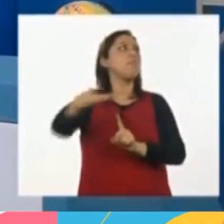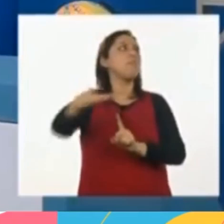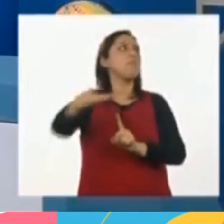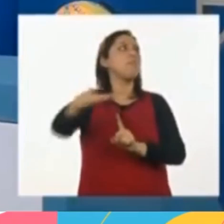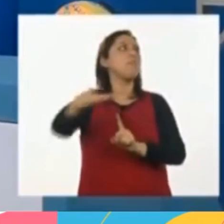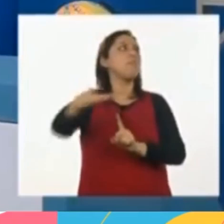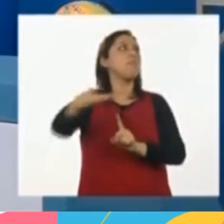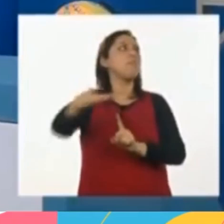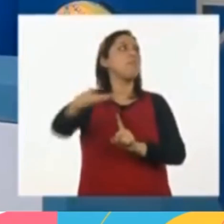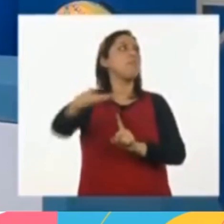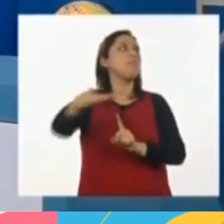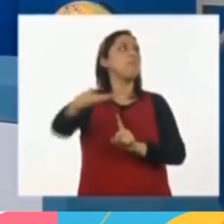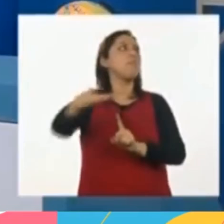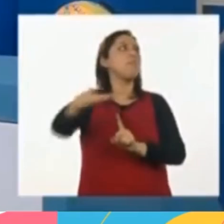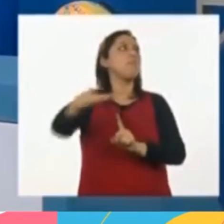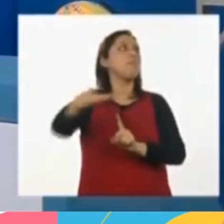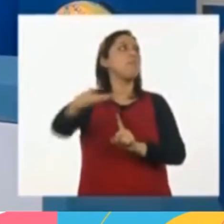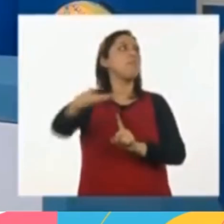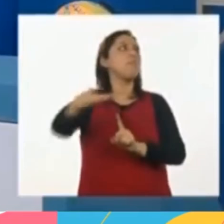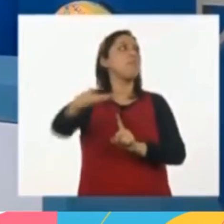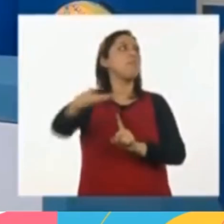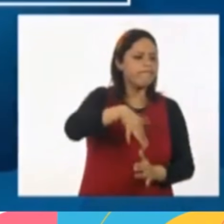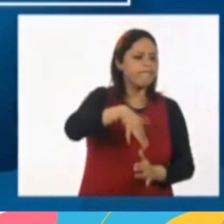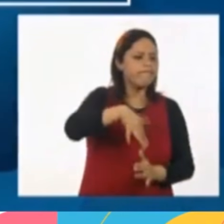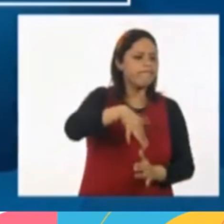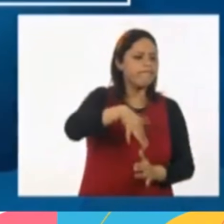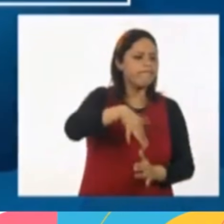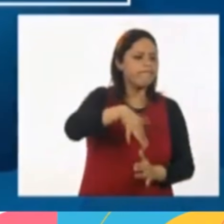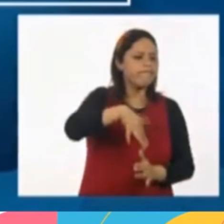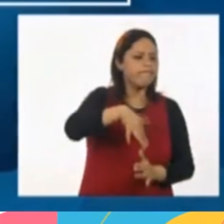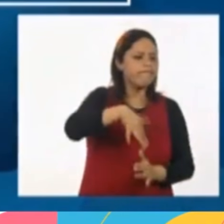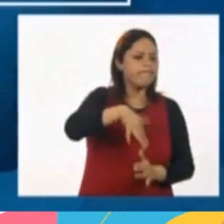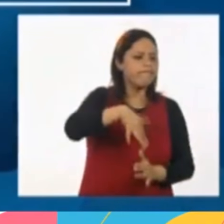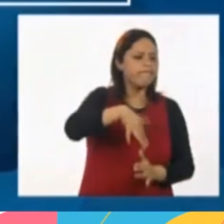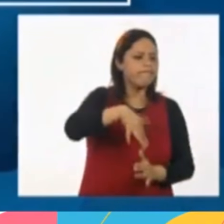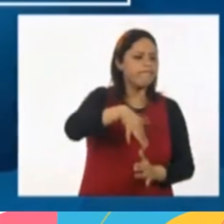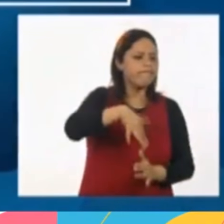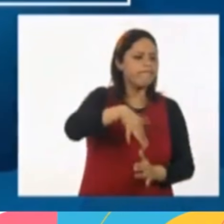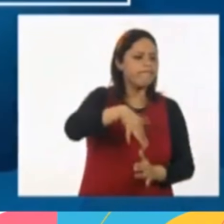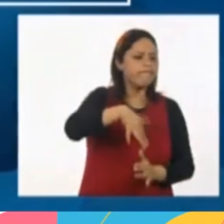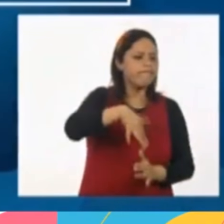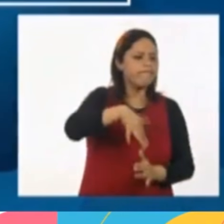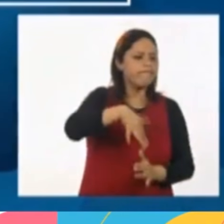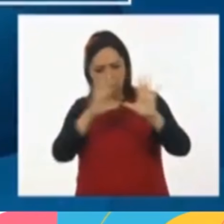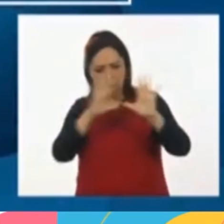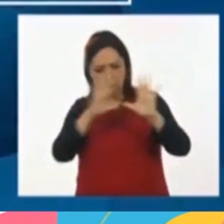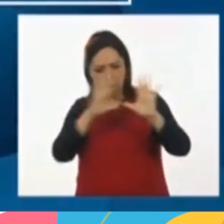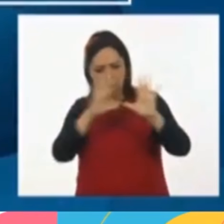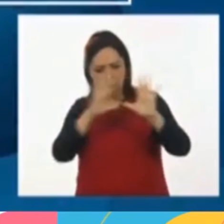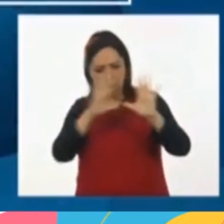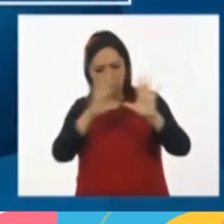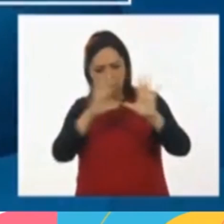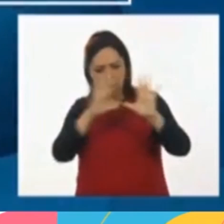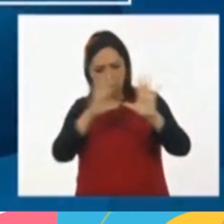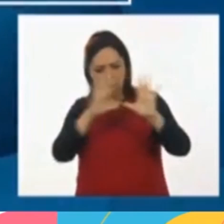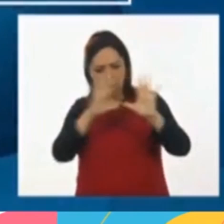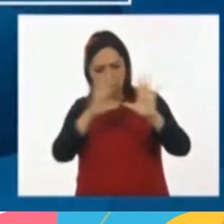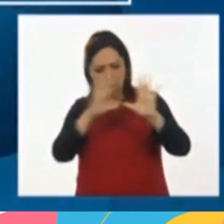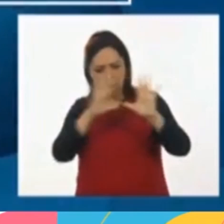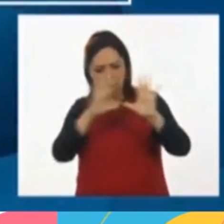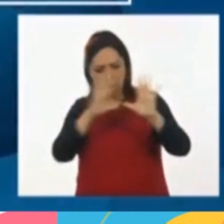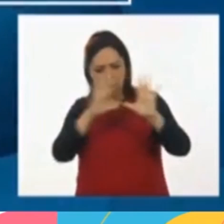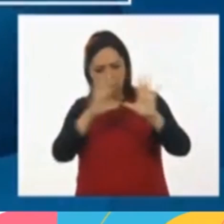comunidad indagar entrevistar investigar buscar la información más importante para compartirla con todos nosotros después verificamos